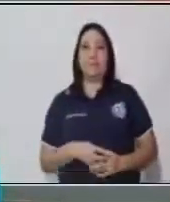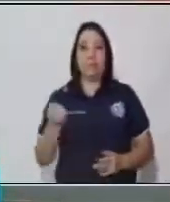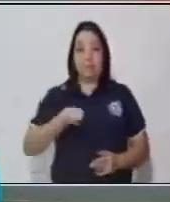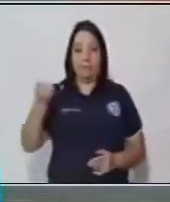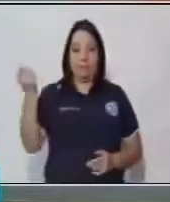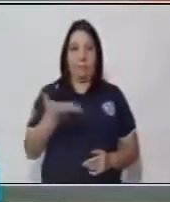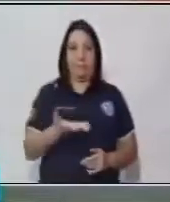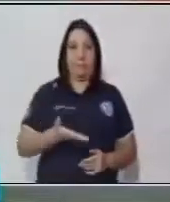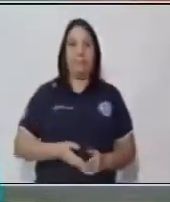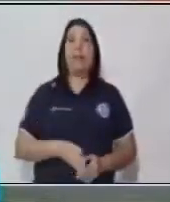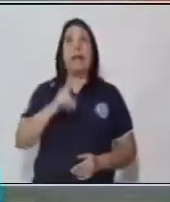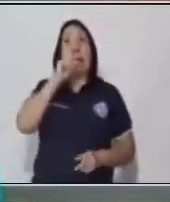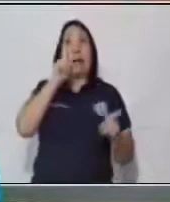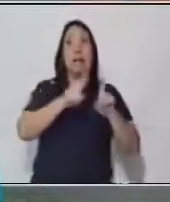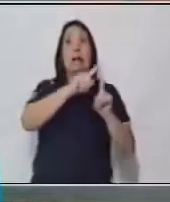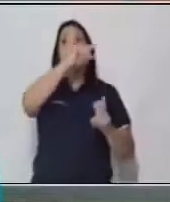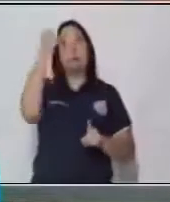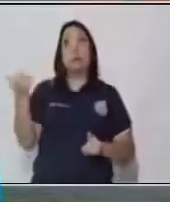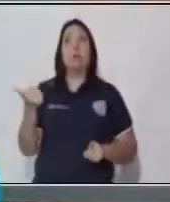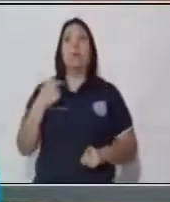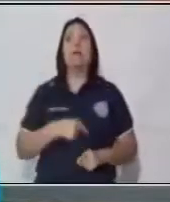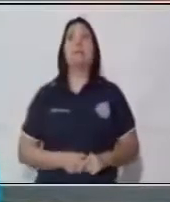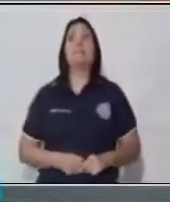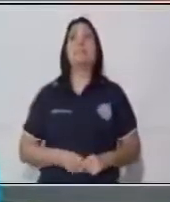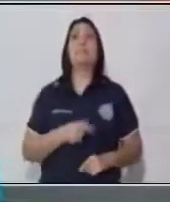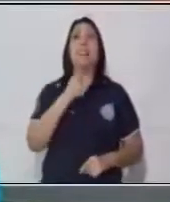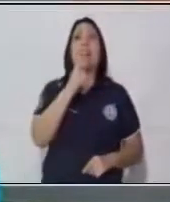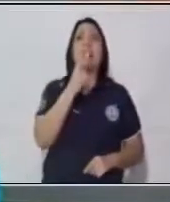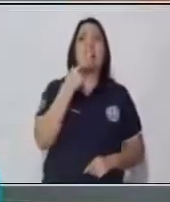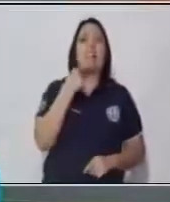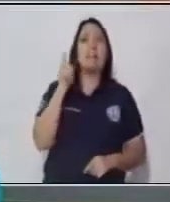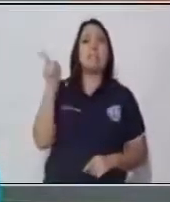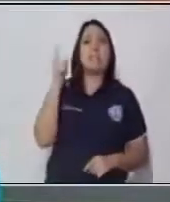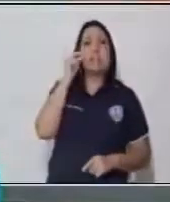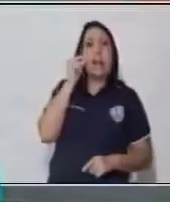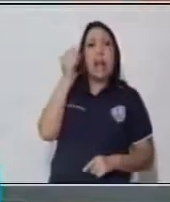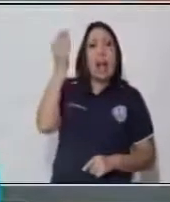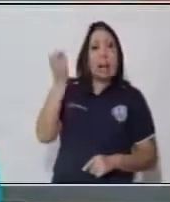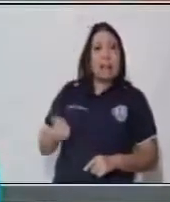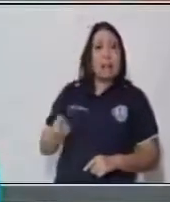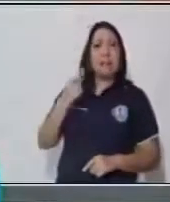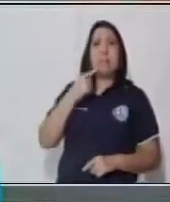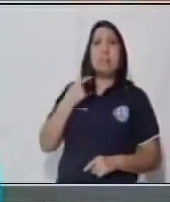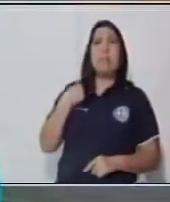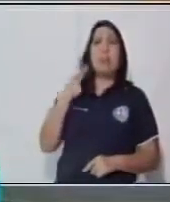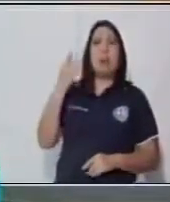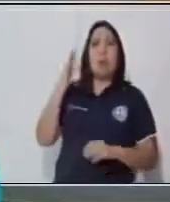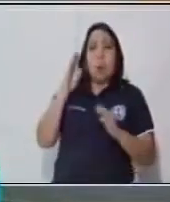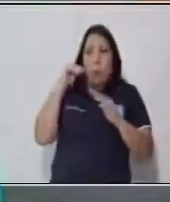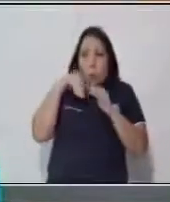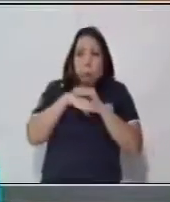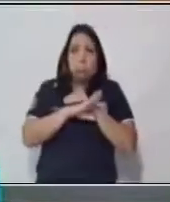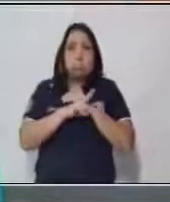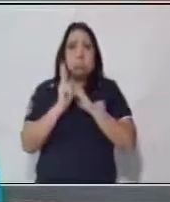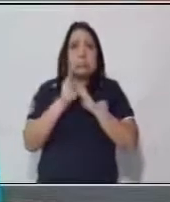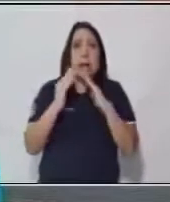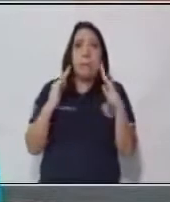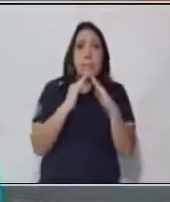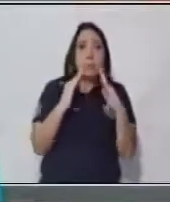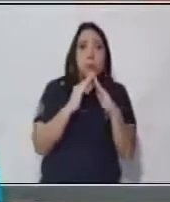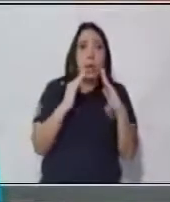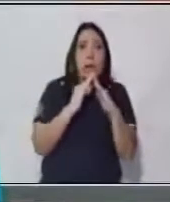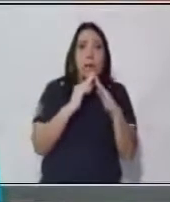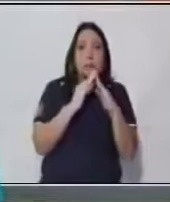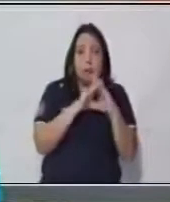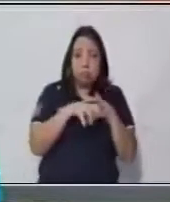y la siguiente adivinanza. ¿Quién es ese caballero que no sale de su casa si no la